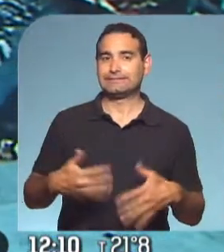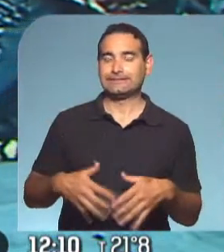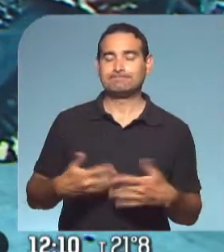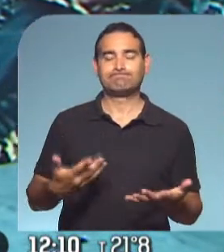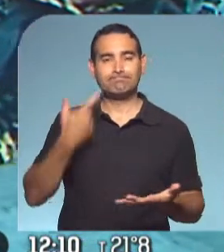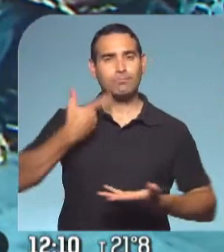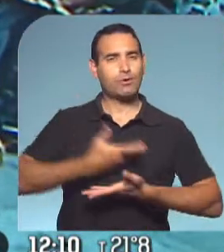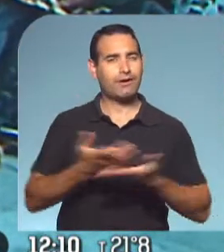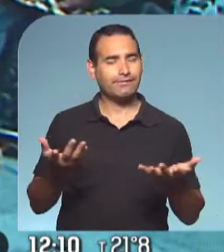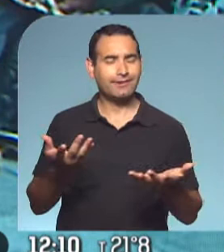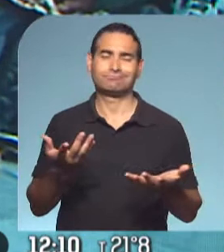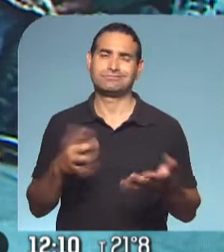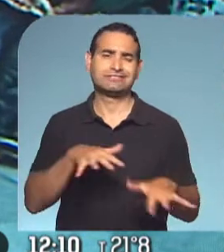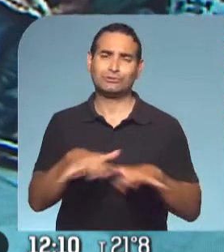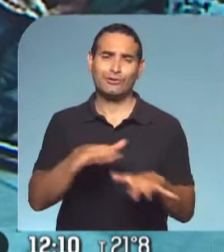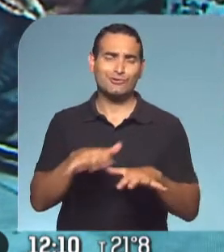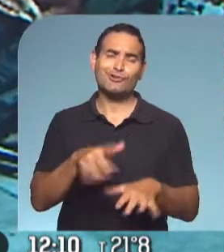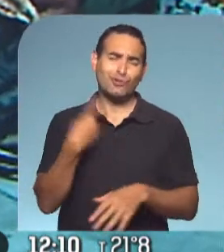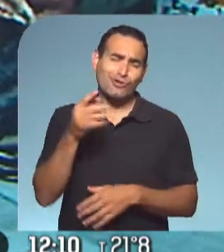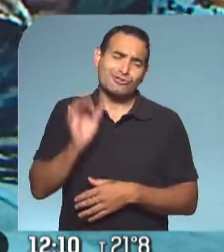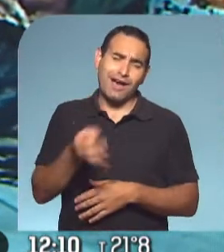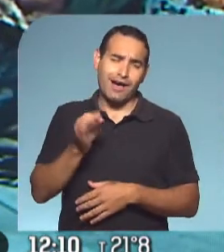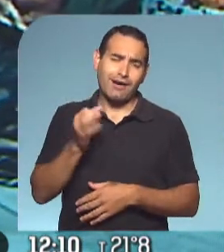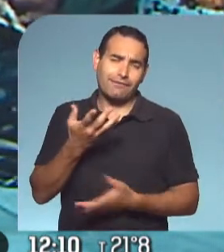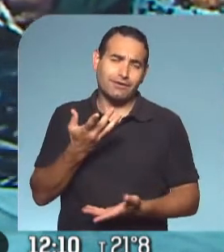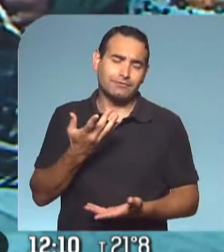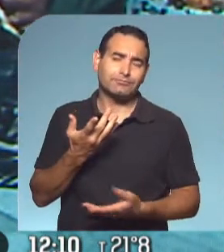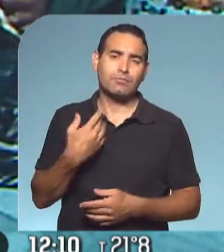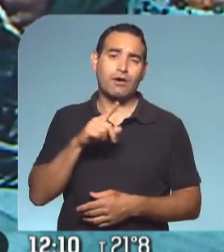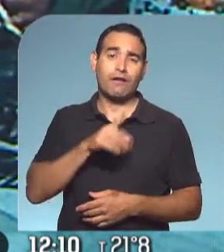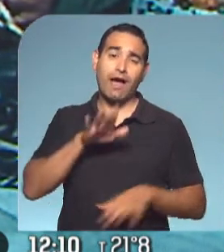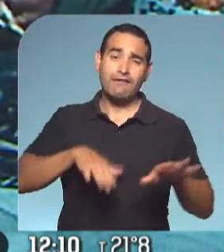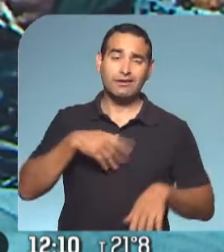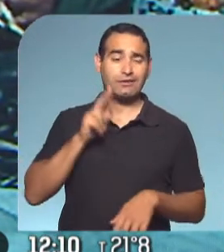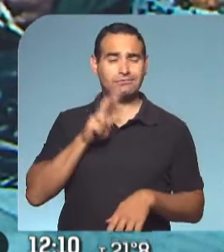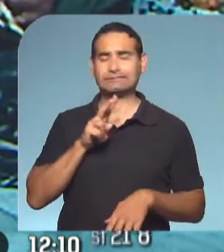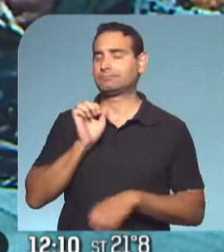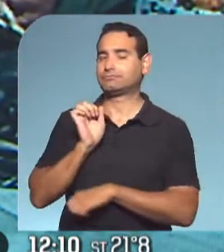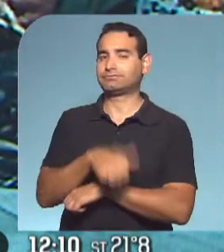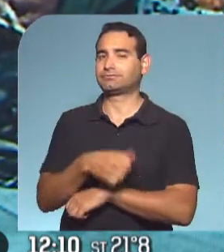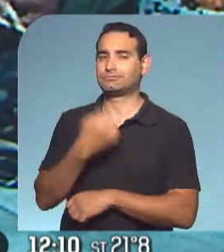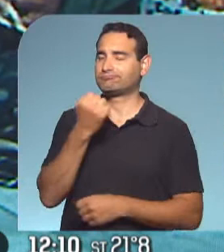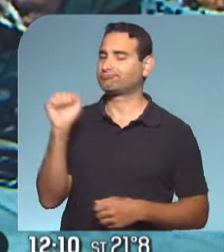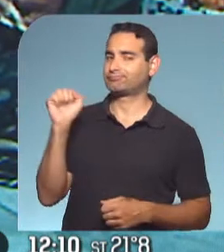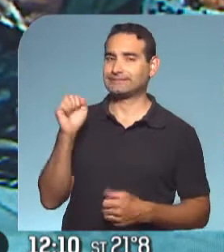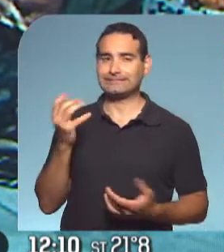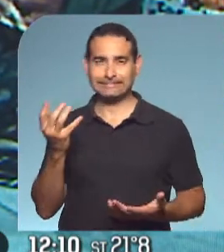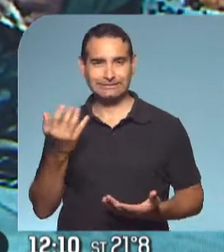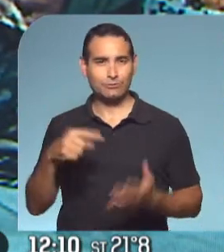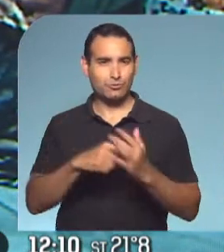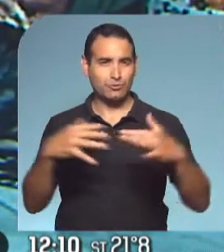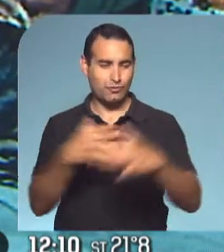evidencia, desnudo, a una realidad que todos conocíamos, aunque a veces le demos vuelta la cara, que convive con nosotros en nuestras